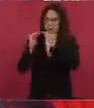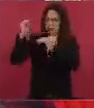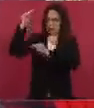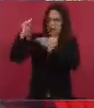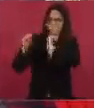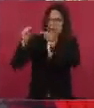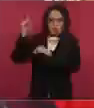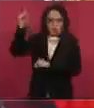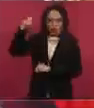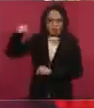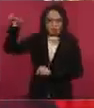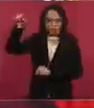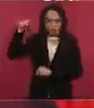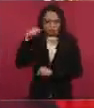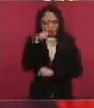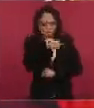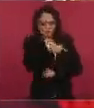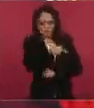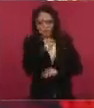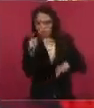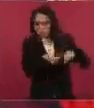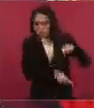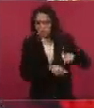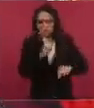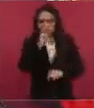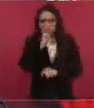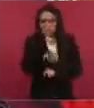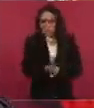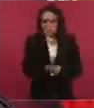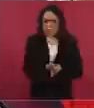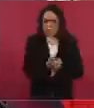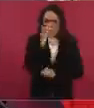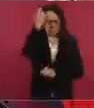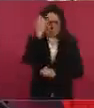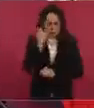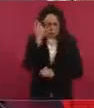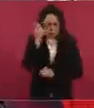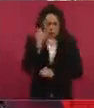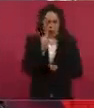el sueldo, ni se les van a quitar las pensiones, nada.